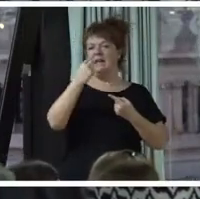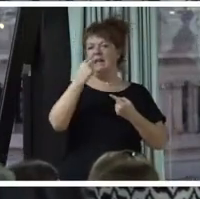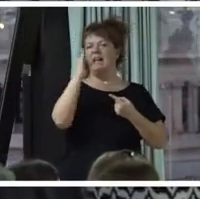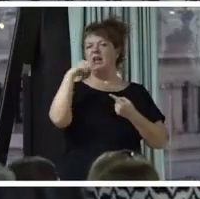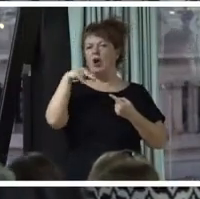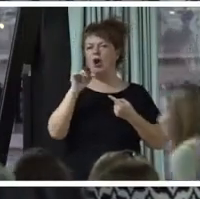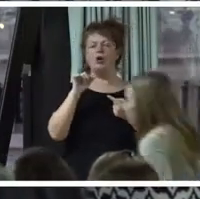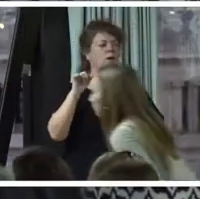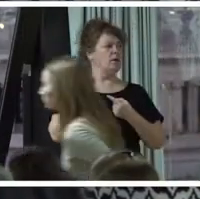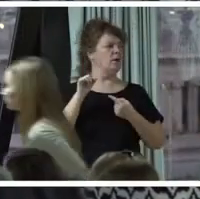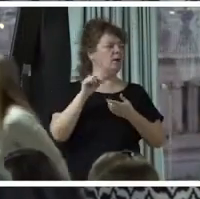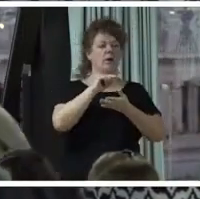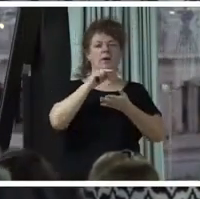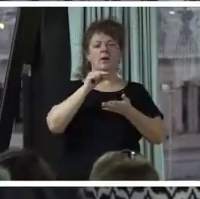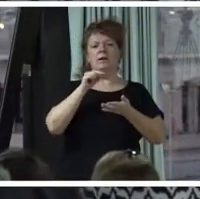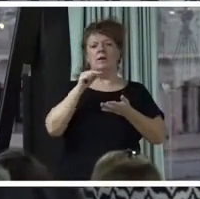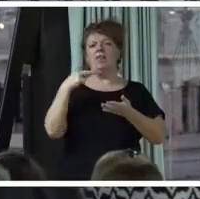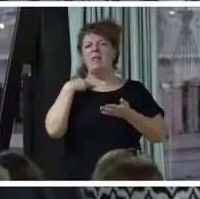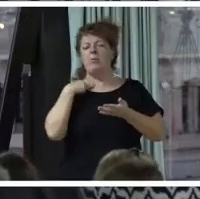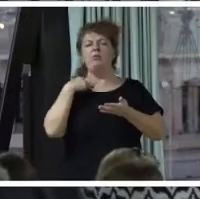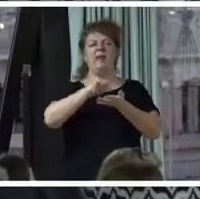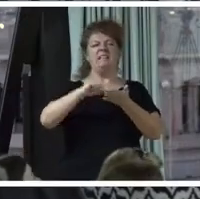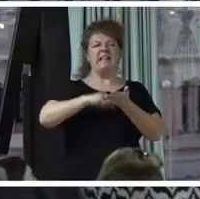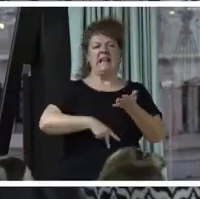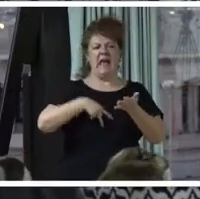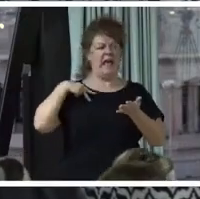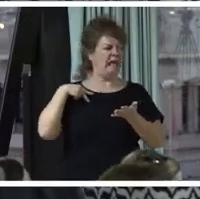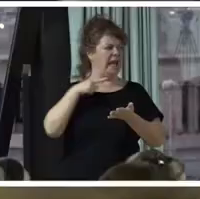belarra diputada y secretaria general de podemos